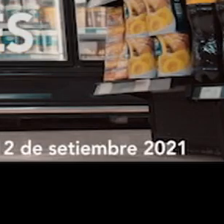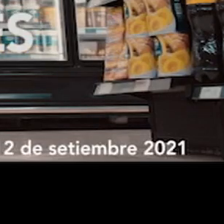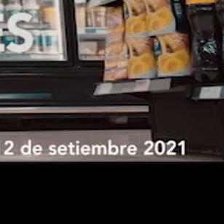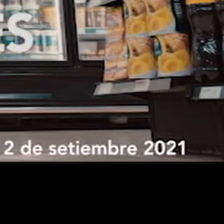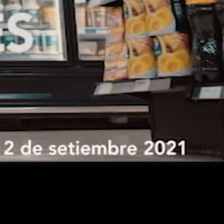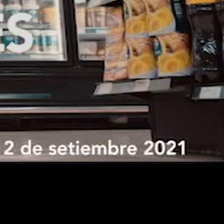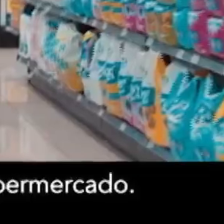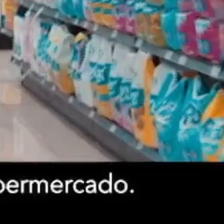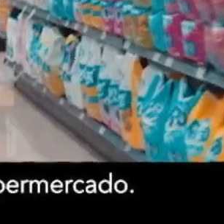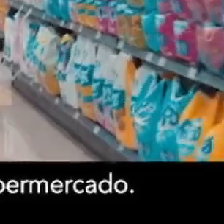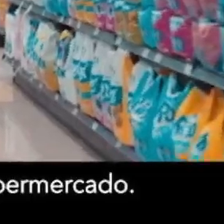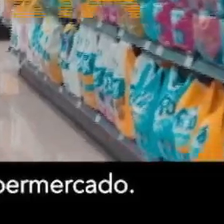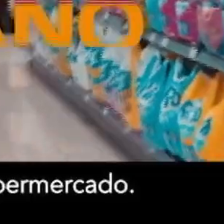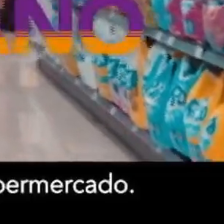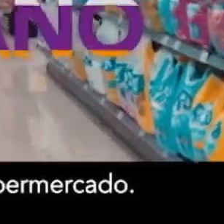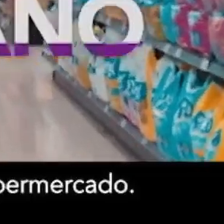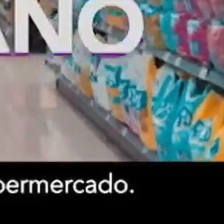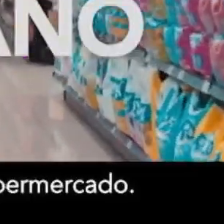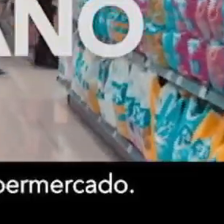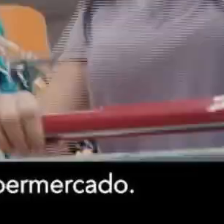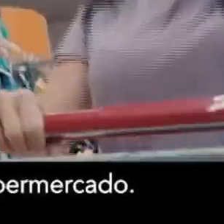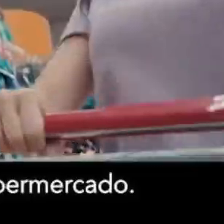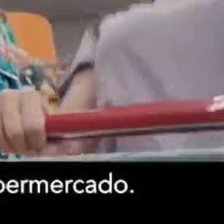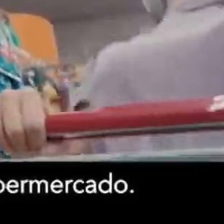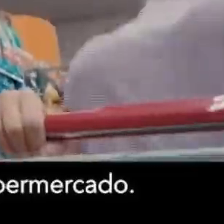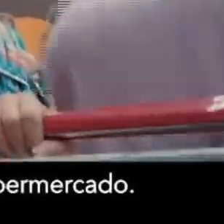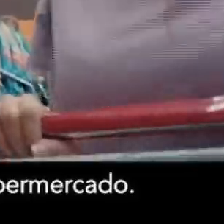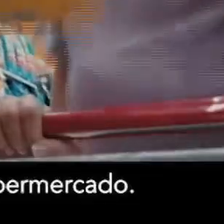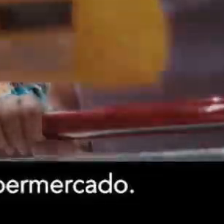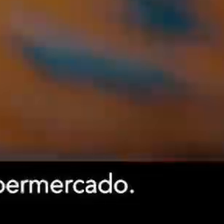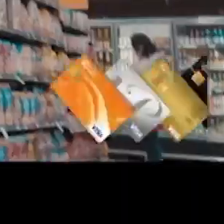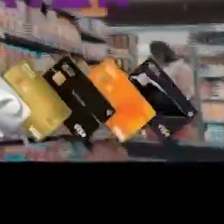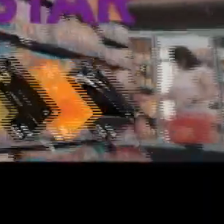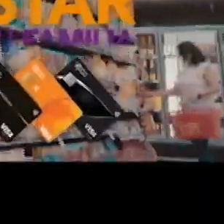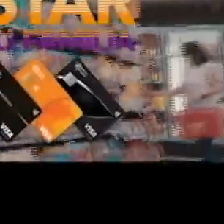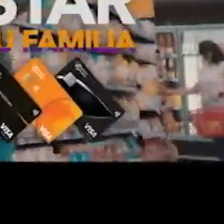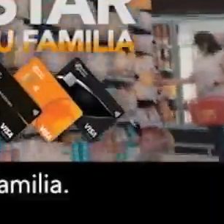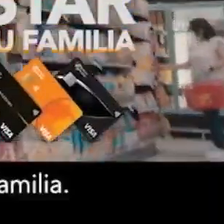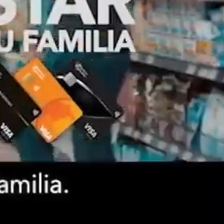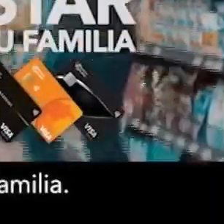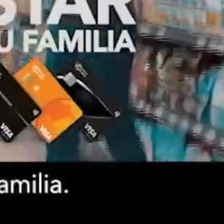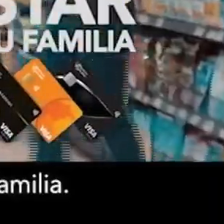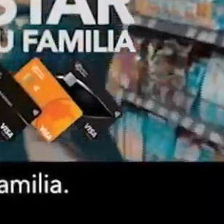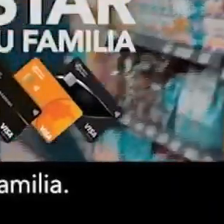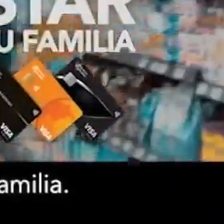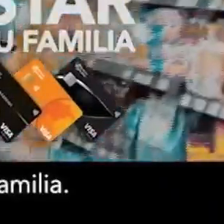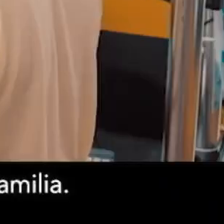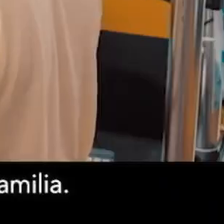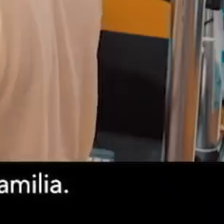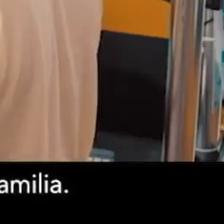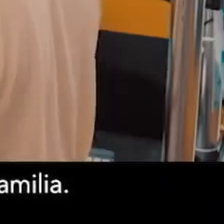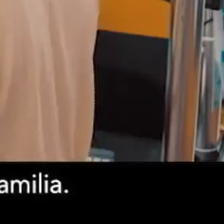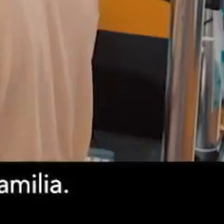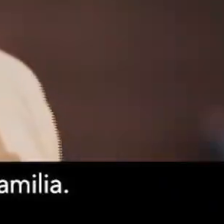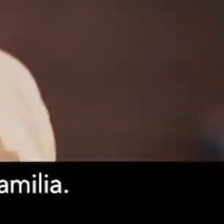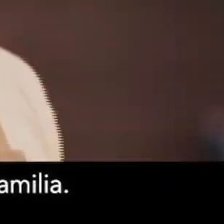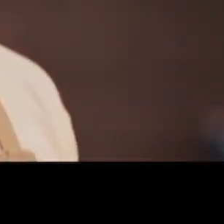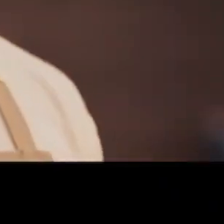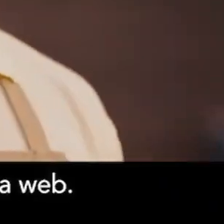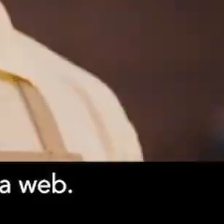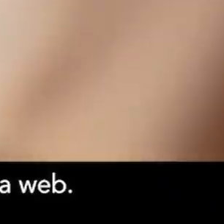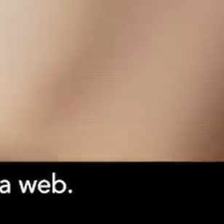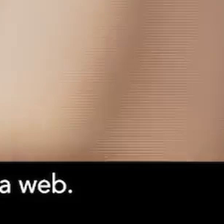ambiente puede solicitar el crédito Proeco con excelentes plazos y garantía flexible. Pregunte hoy mismo y ahorre más